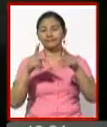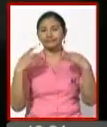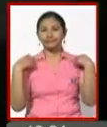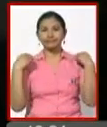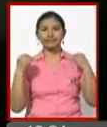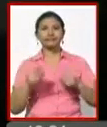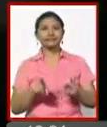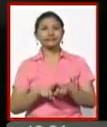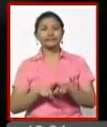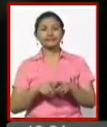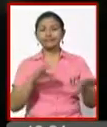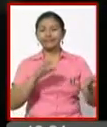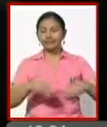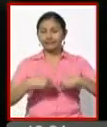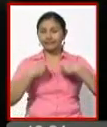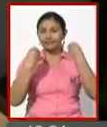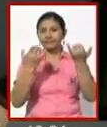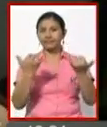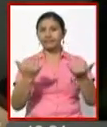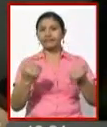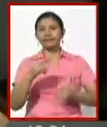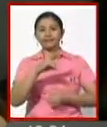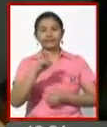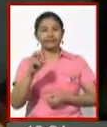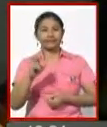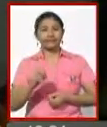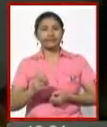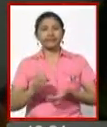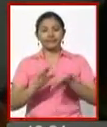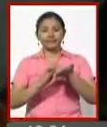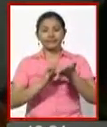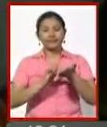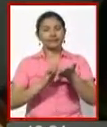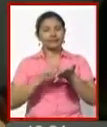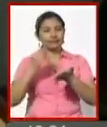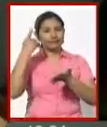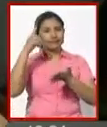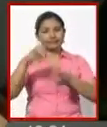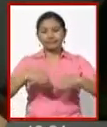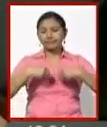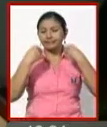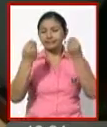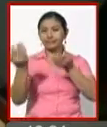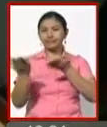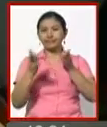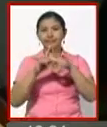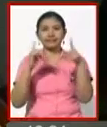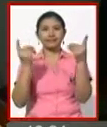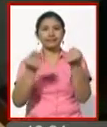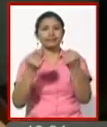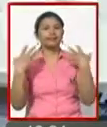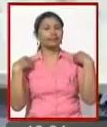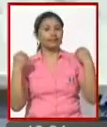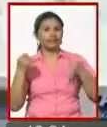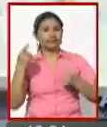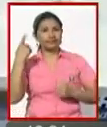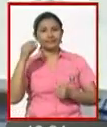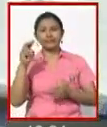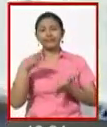salud. Estamos haciendo la entrega el día de hoy de 200 tratamientos. Estos van a llegar al Servicio Departamental de Salud